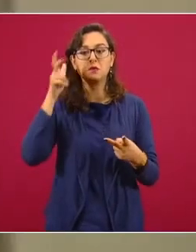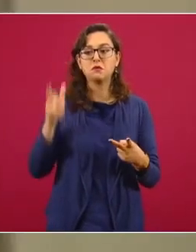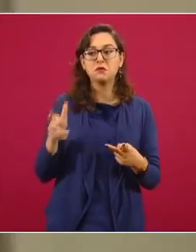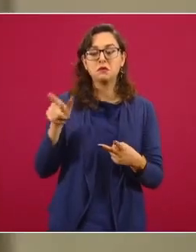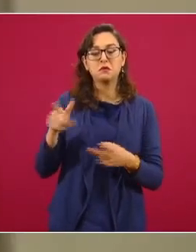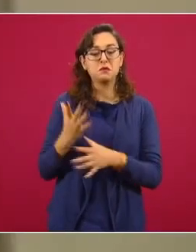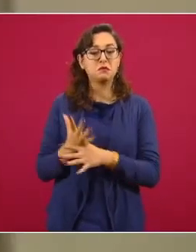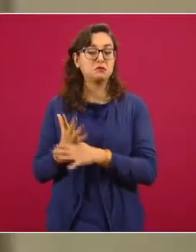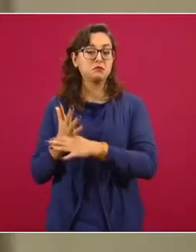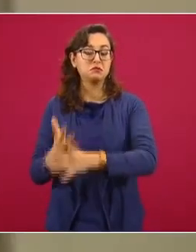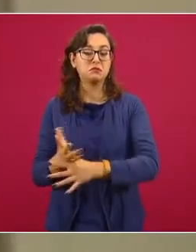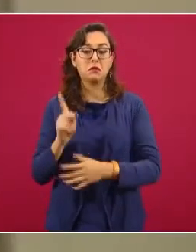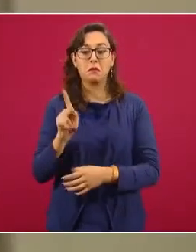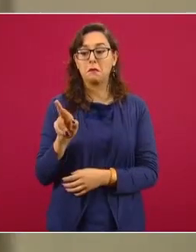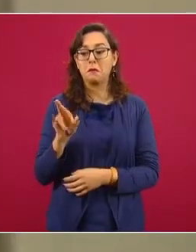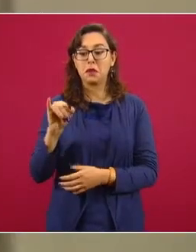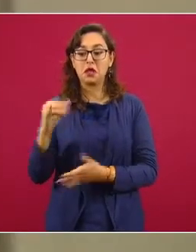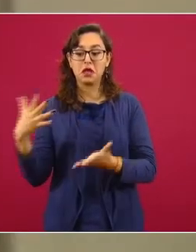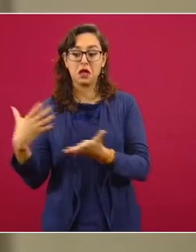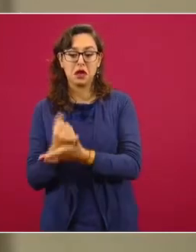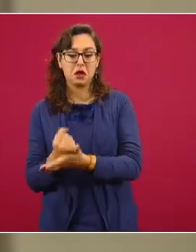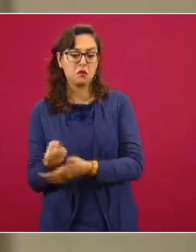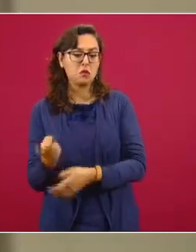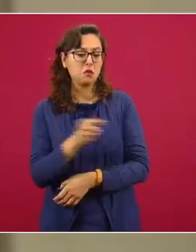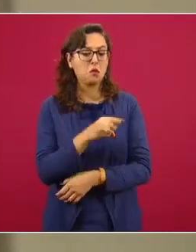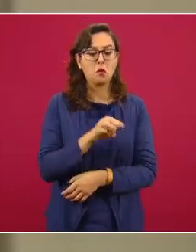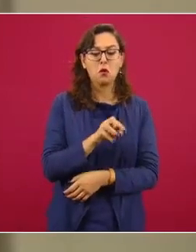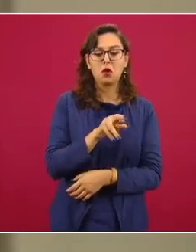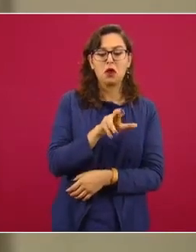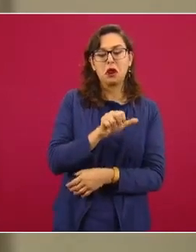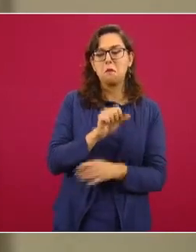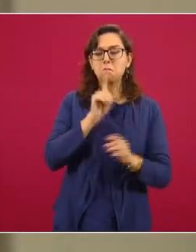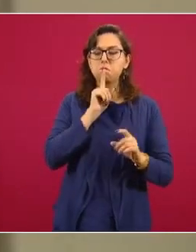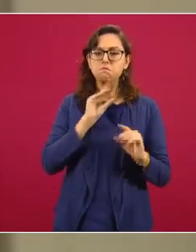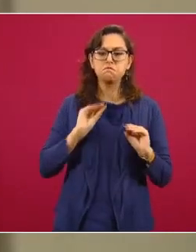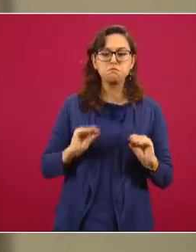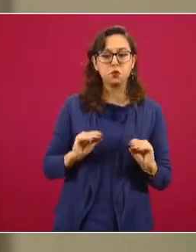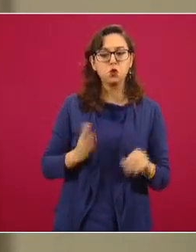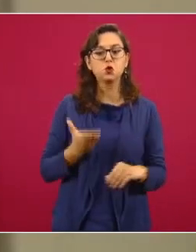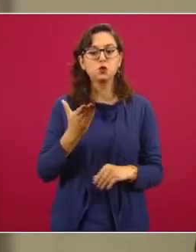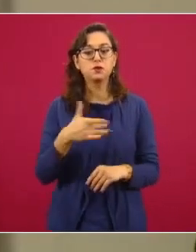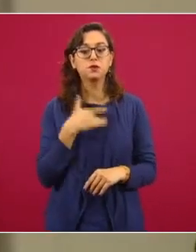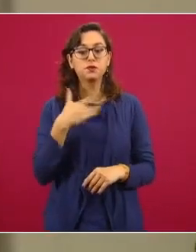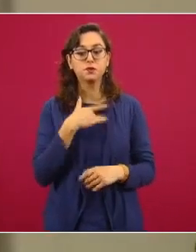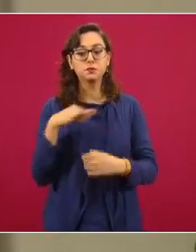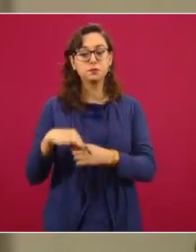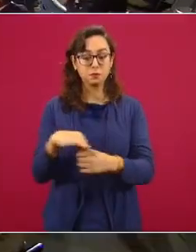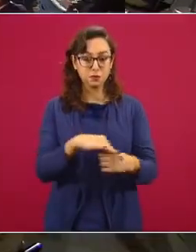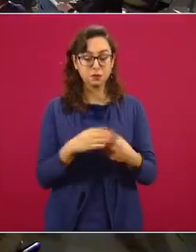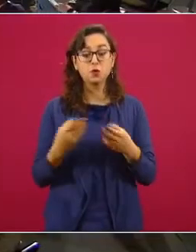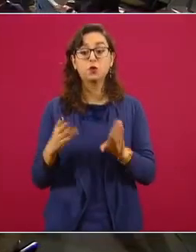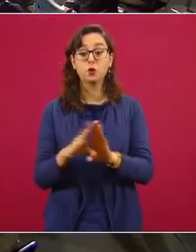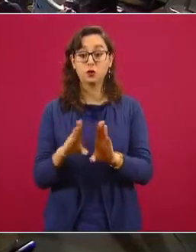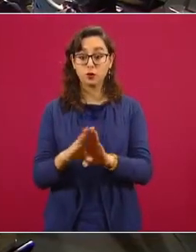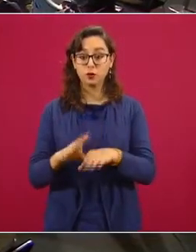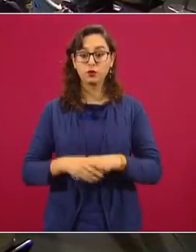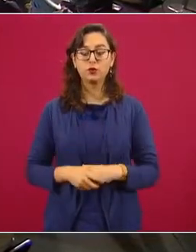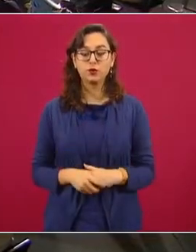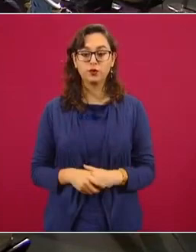resultados preliminares. Morena pues desconoce este avance. ¿Cómo vio esta elección? Sería mi primera pregunta. Mire,